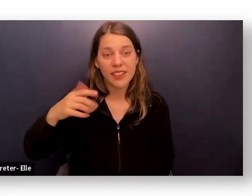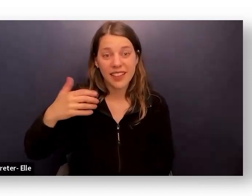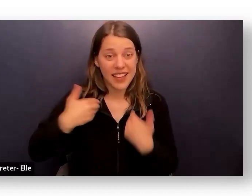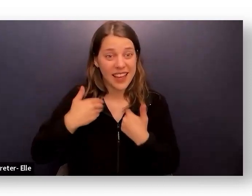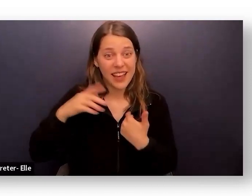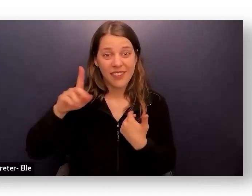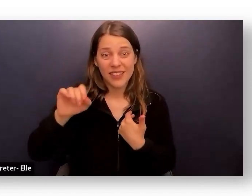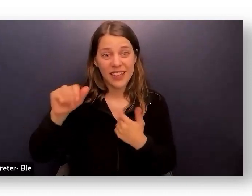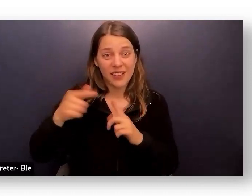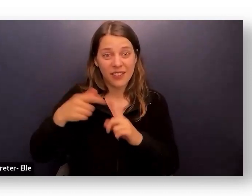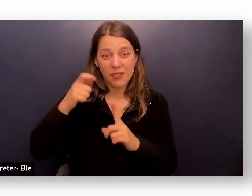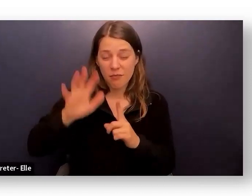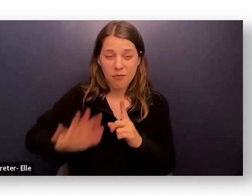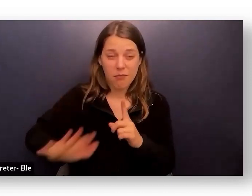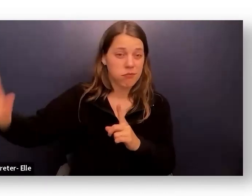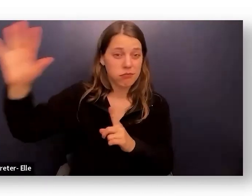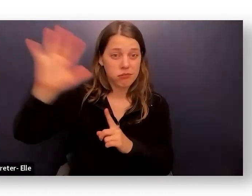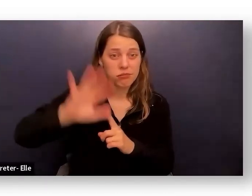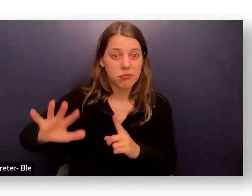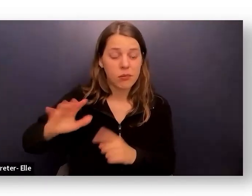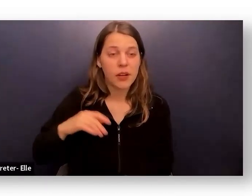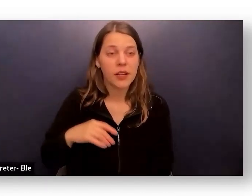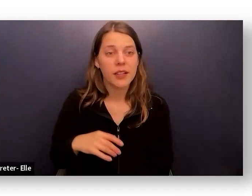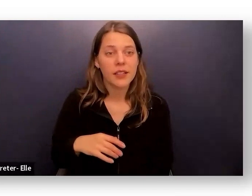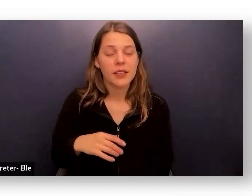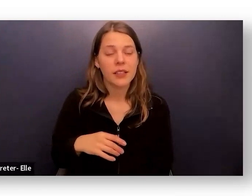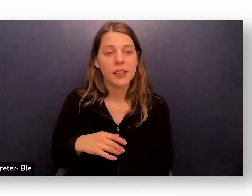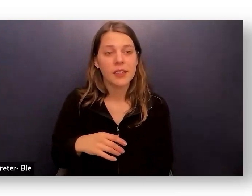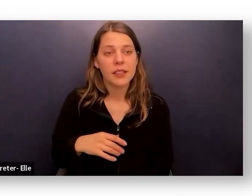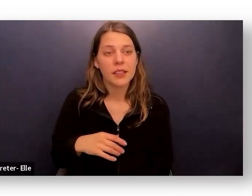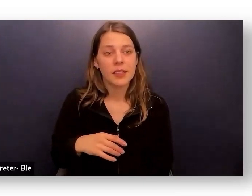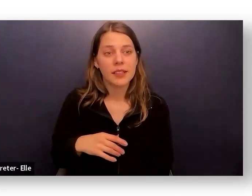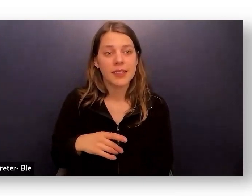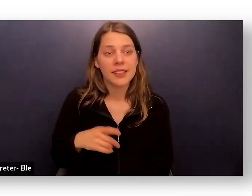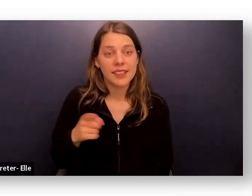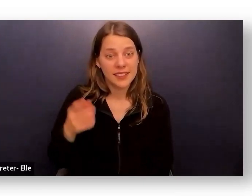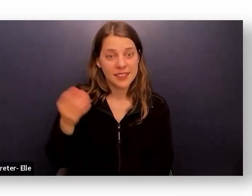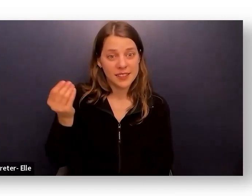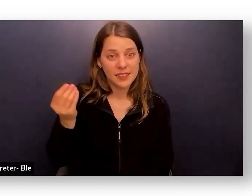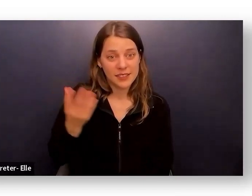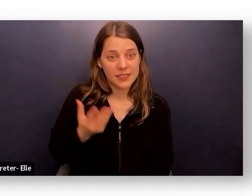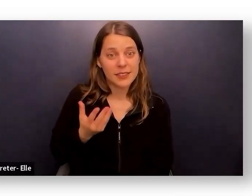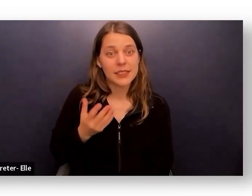Rica. Tenemos datos del clima que entra en todas partes.